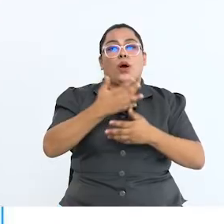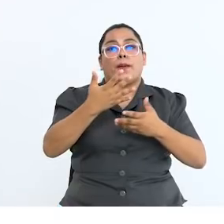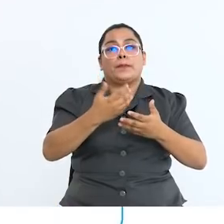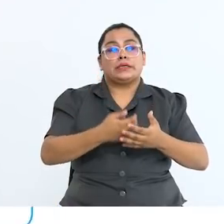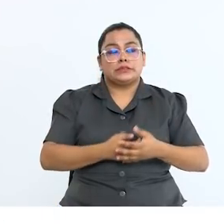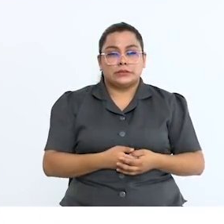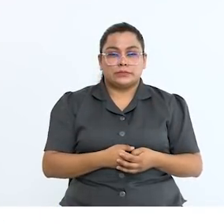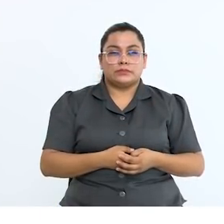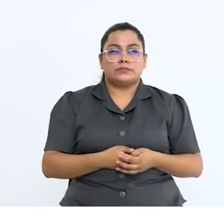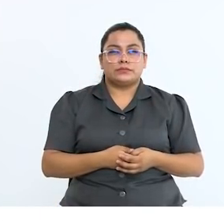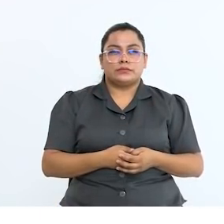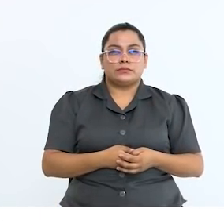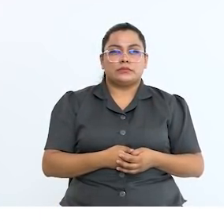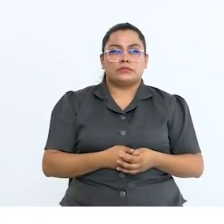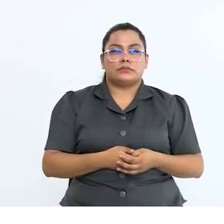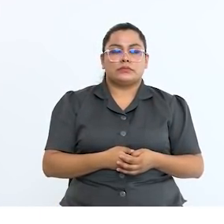poemas.